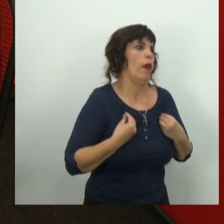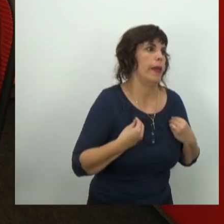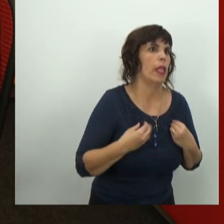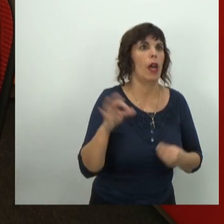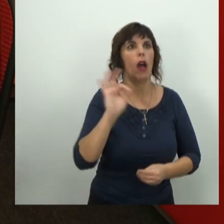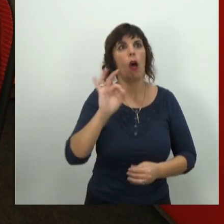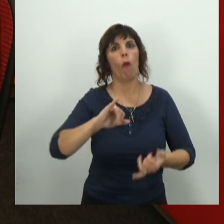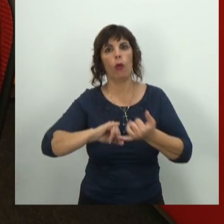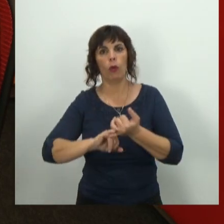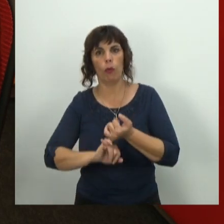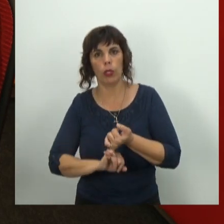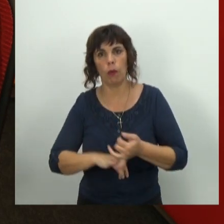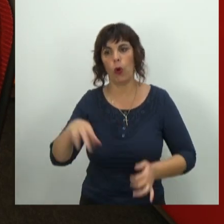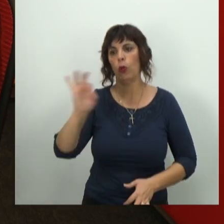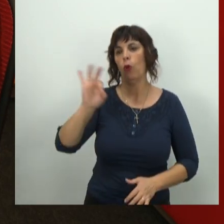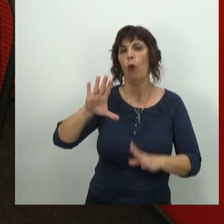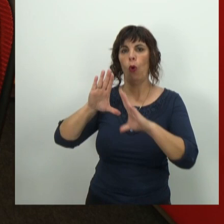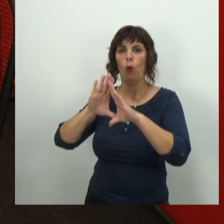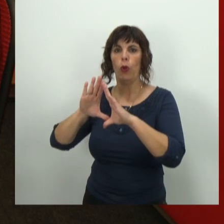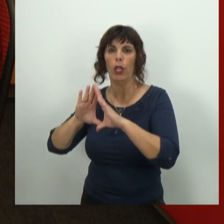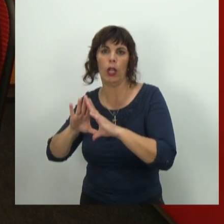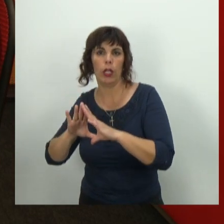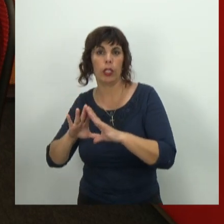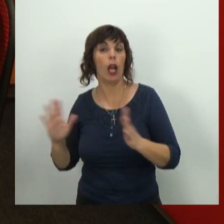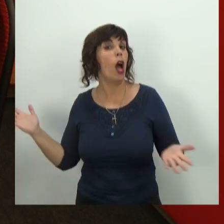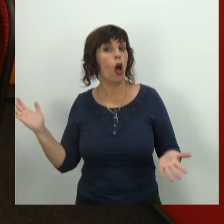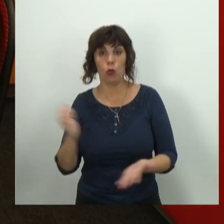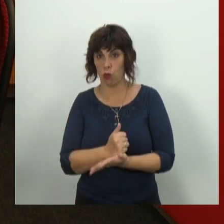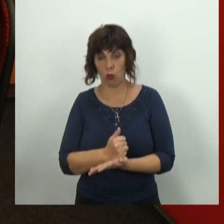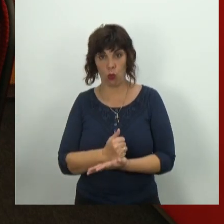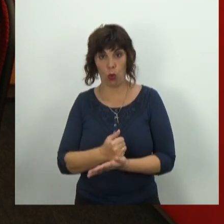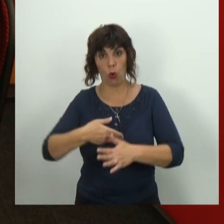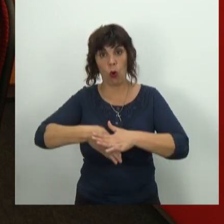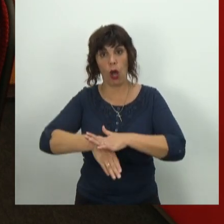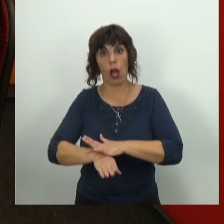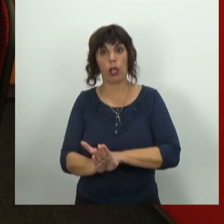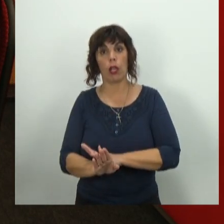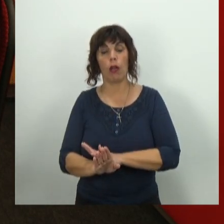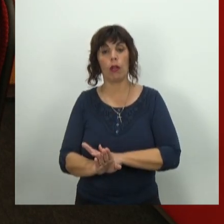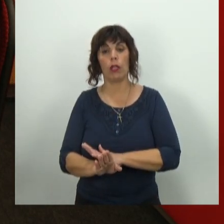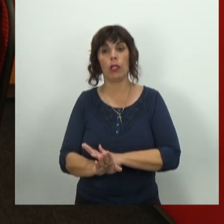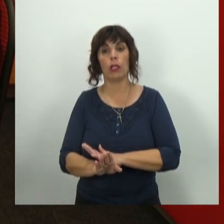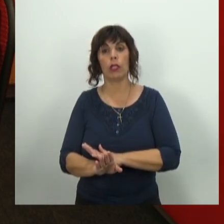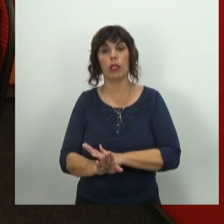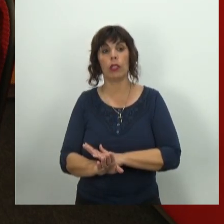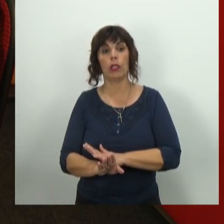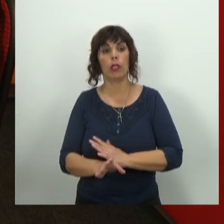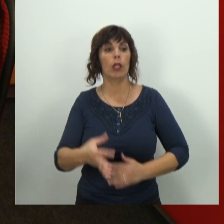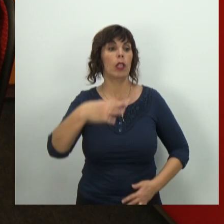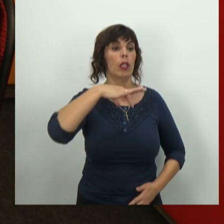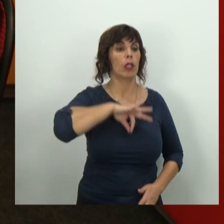matrimonio, en una iglesia, todo es por la palabra y